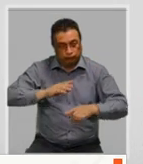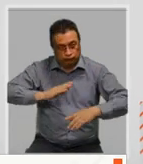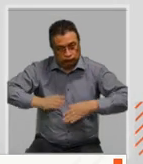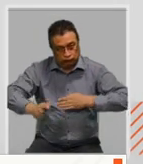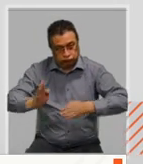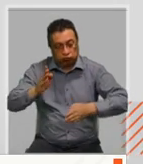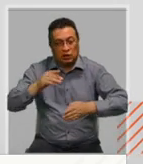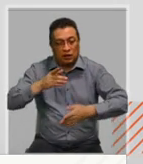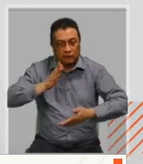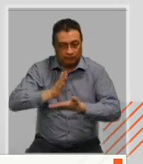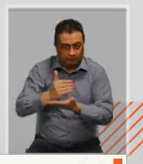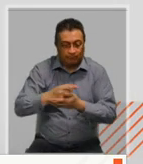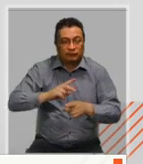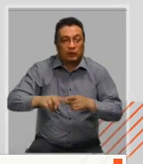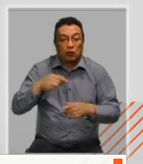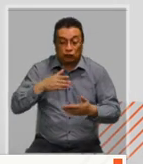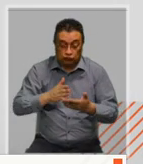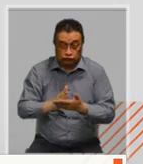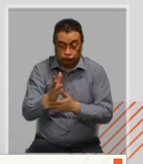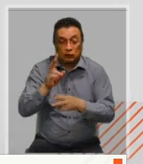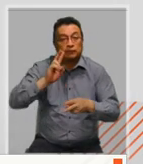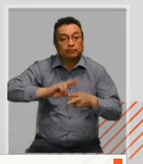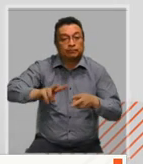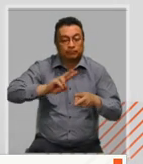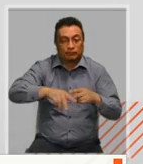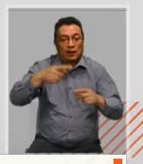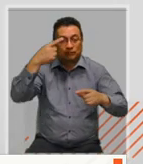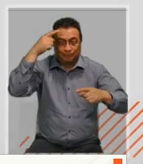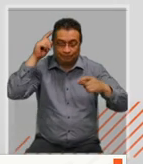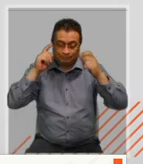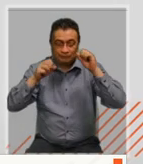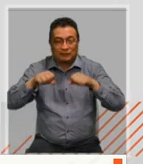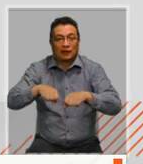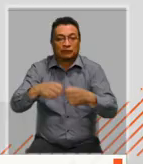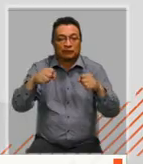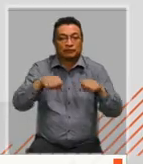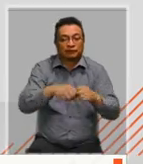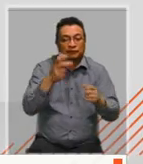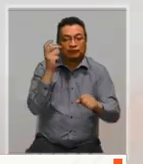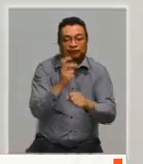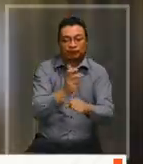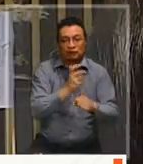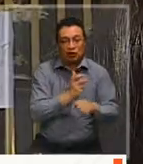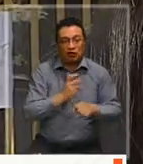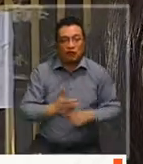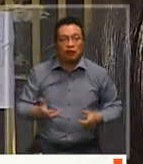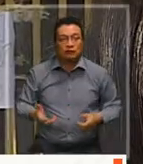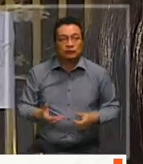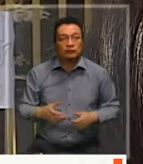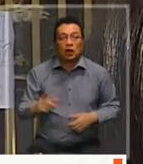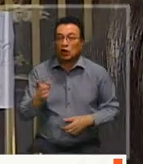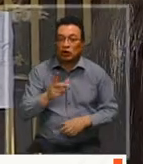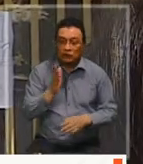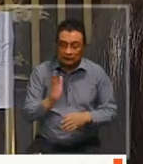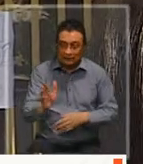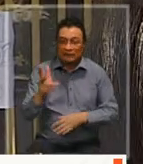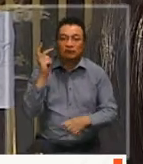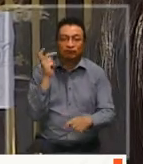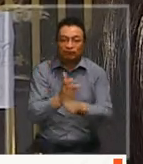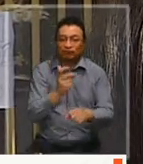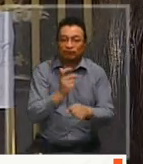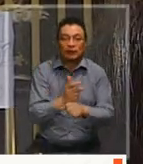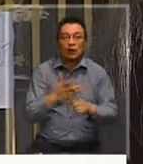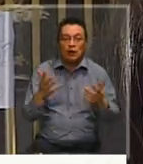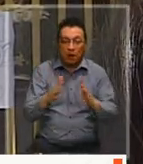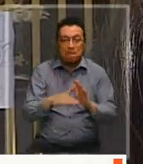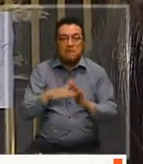disponer el inicio inmediato de las reparaciones de los daños dejados con motivos de estos robos que no sigan robando principalmente